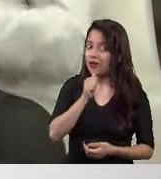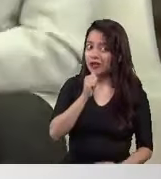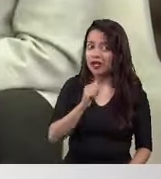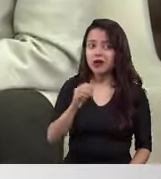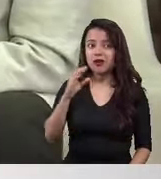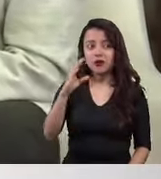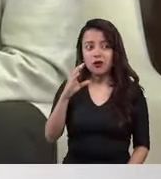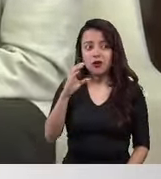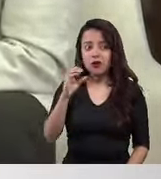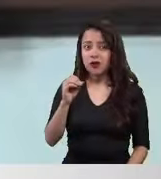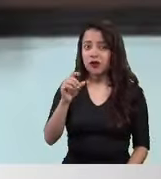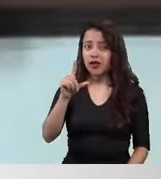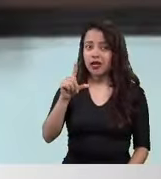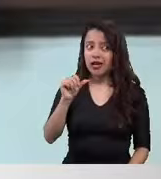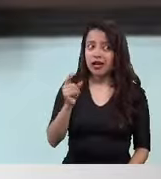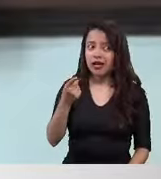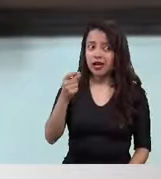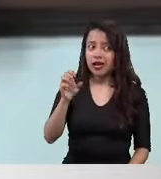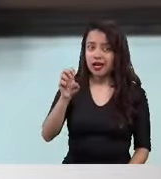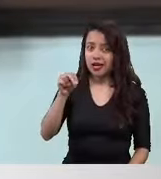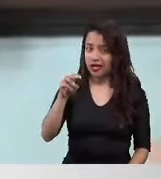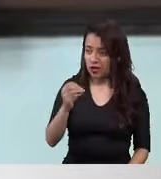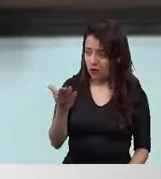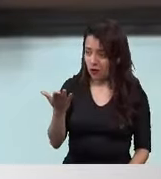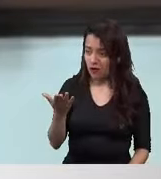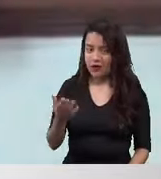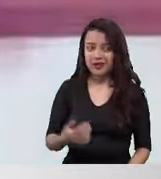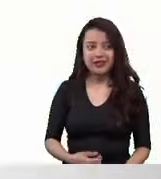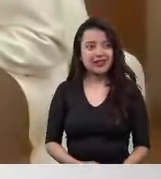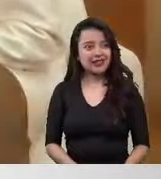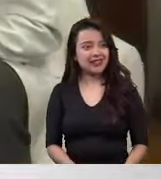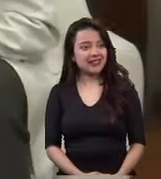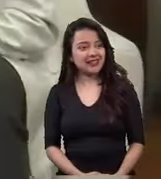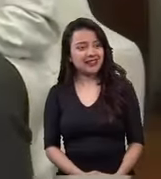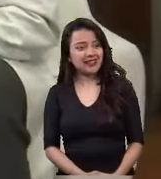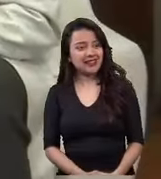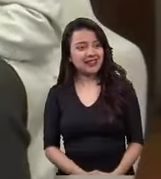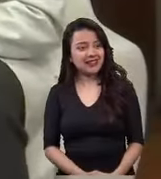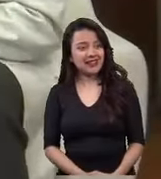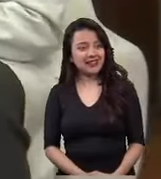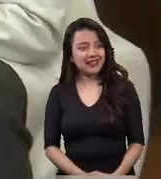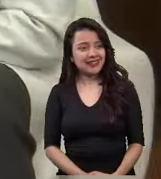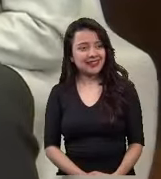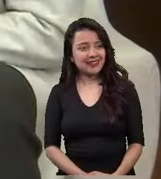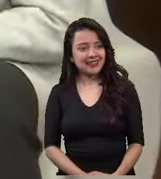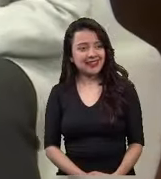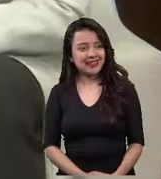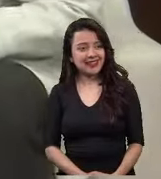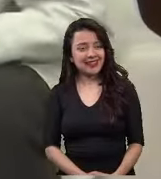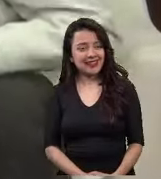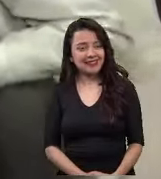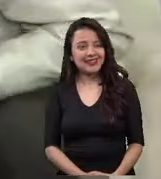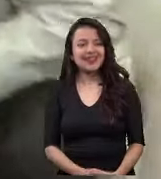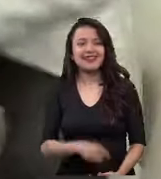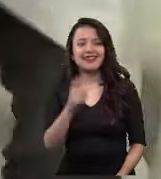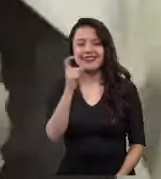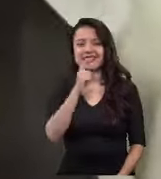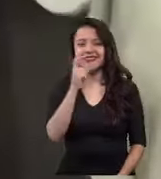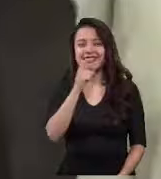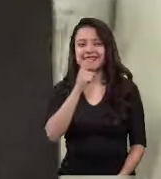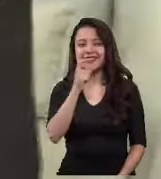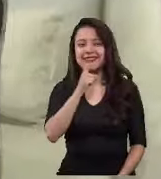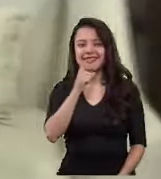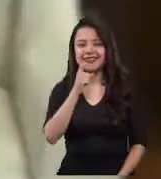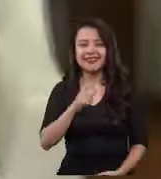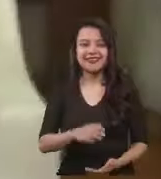una maravilla. Entonces, agua con colágeno, ¿verdad? Gracias, Colorado. No, Juan Diego. No.